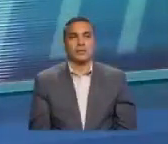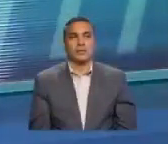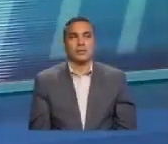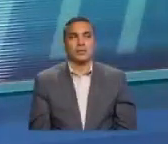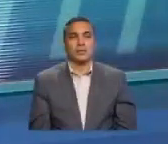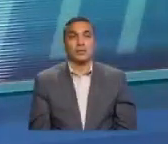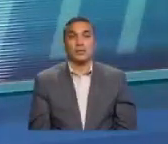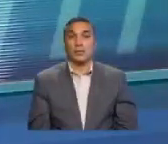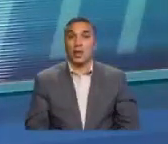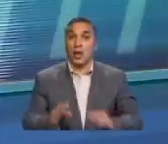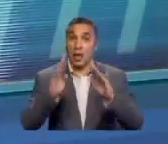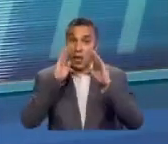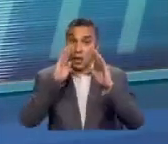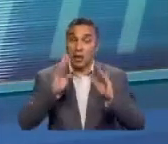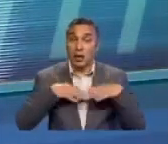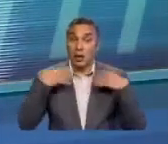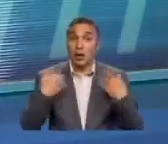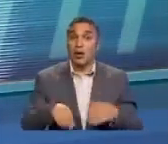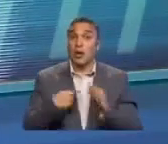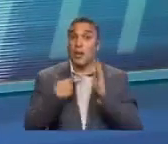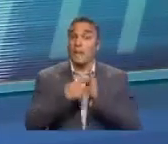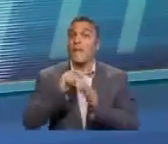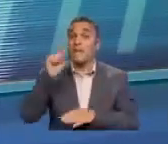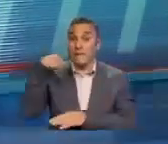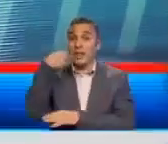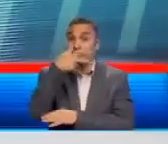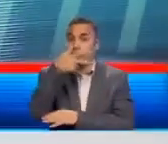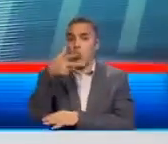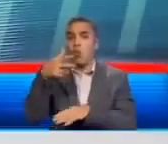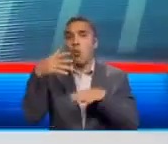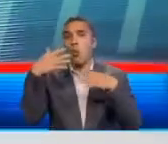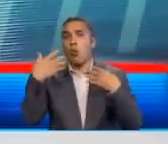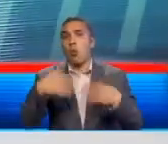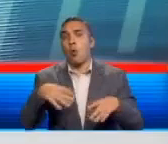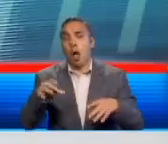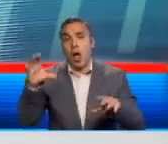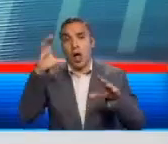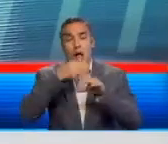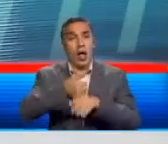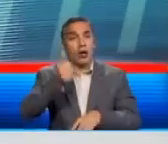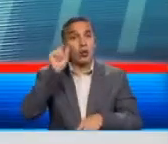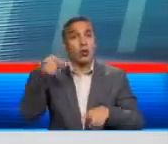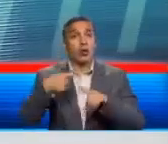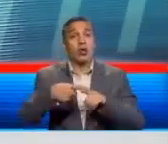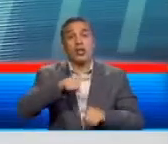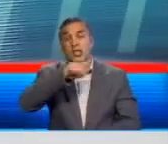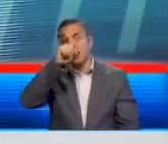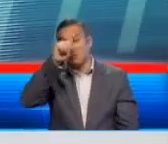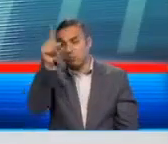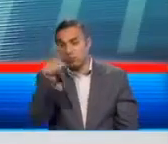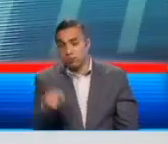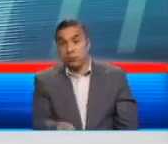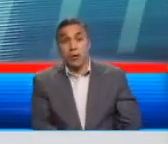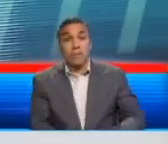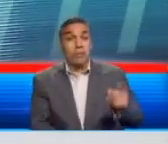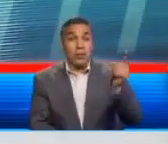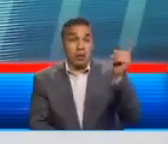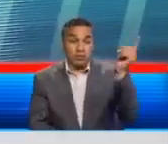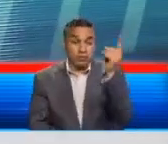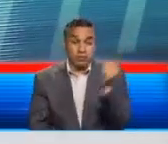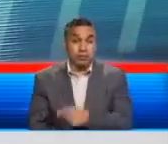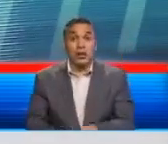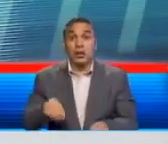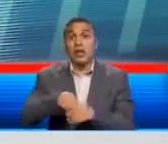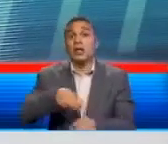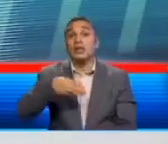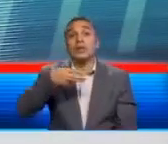será? Y mucha atención ahora porque vamos a ver impactantes imágenes que fueron captadas anoche tras los fuertes rayos que cayeron sobre localidades de la